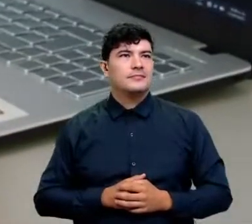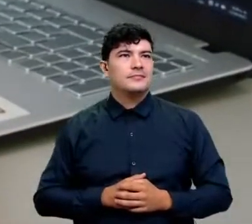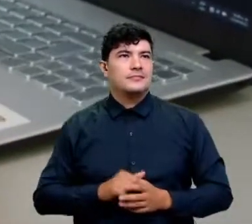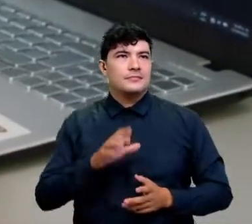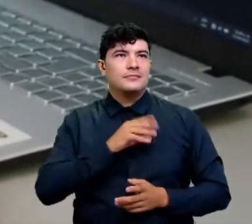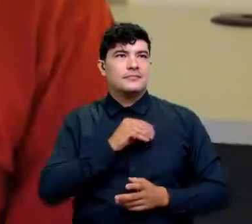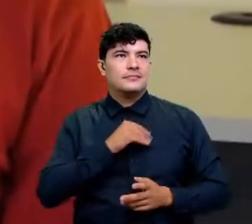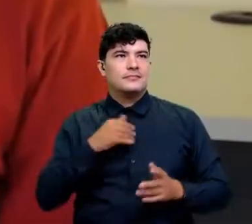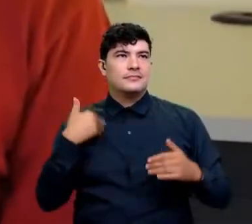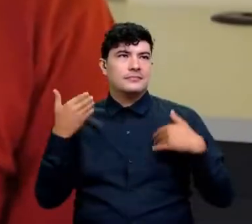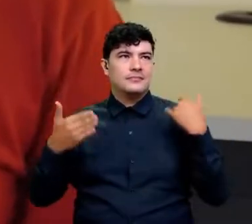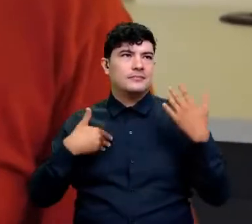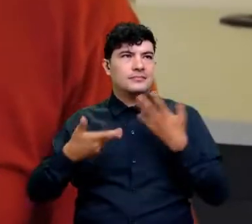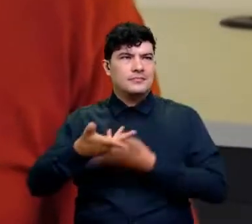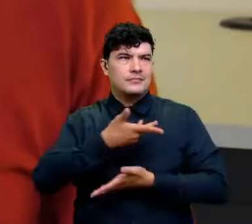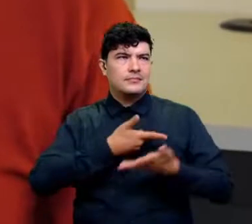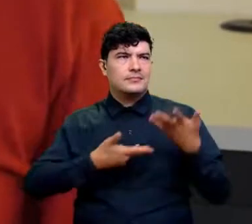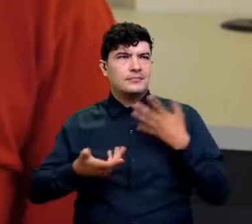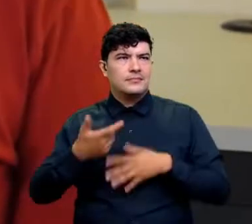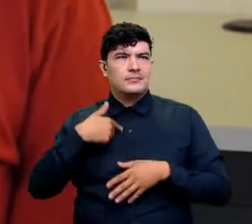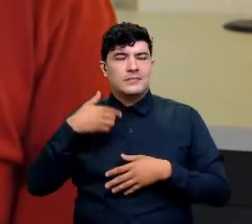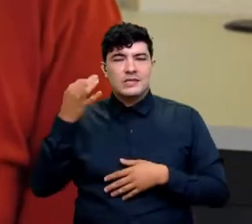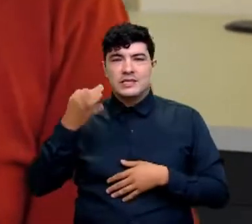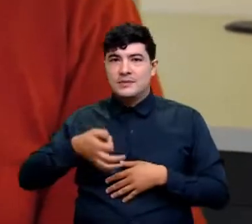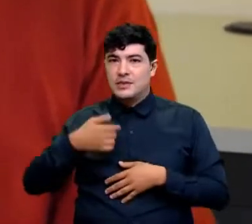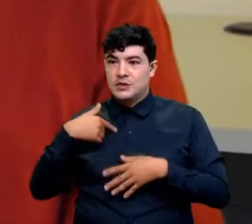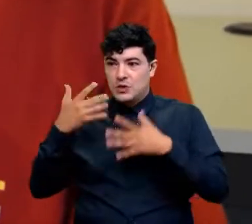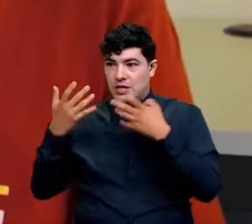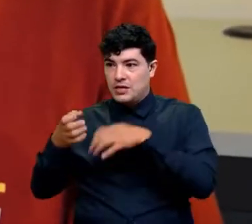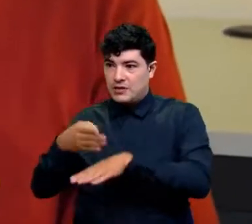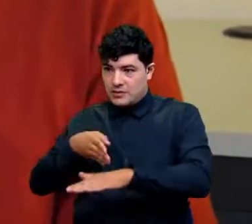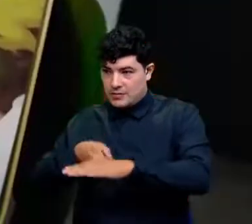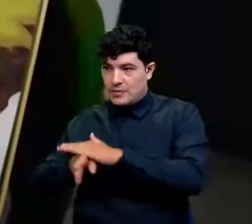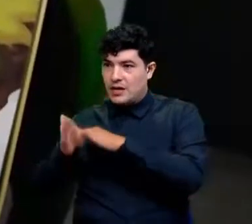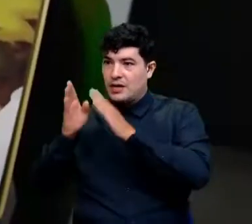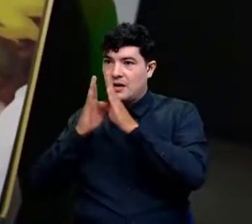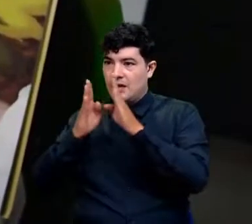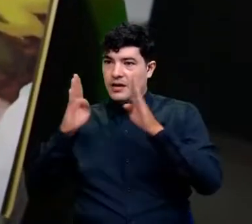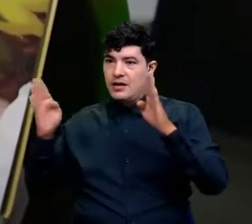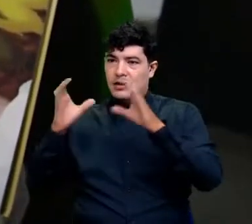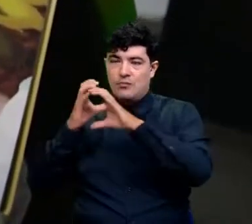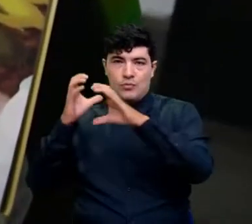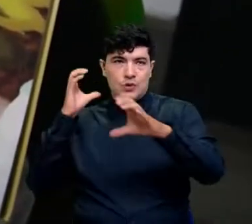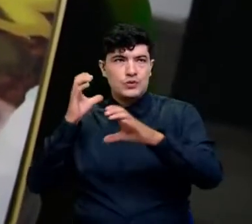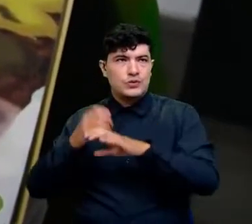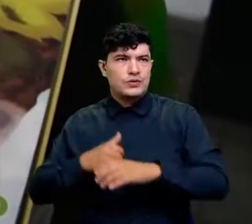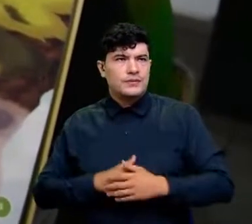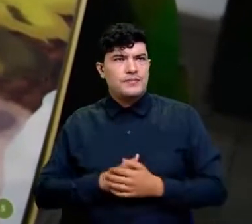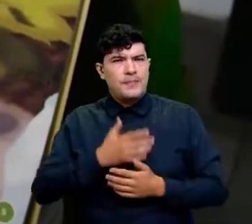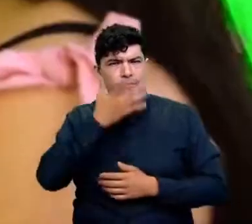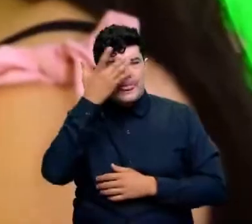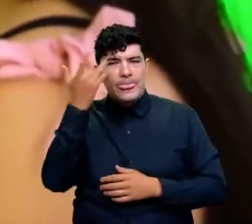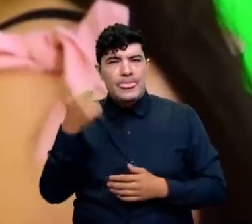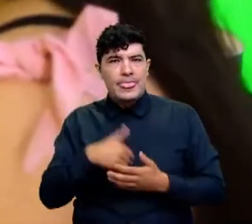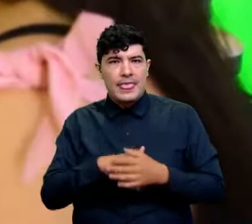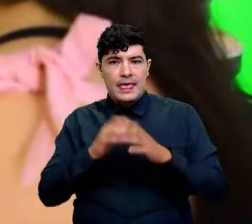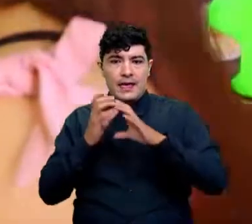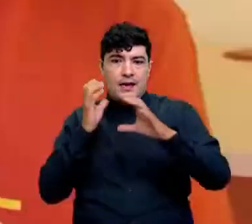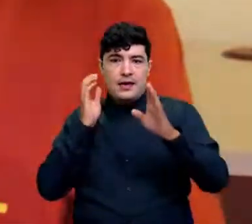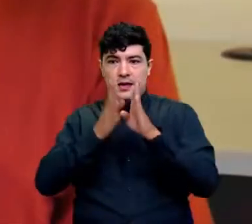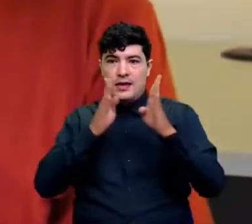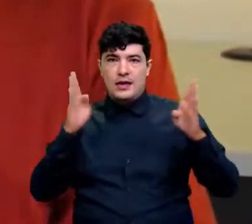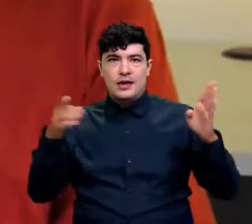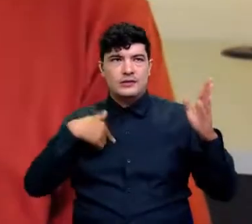Emocionado, porque toda mi vida he querido subirme a un Bibliobús, porque en un Bibliobús yo